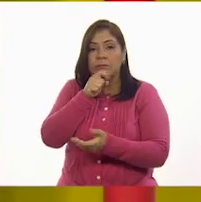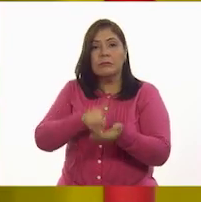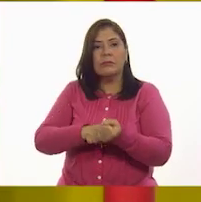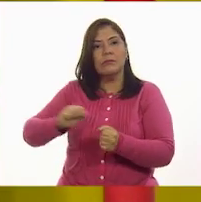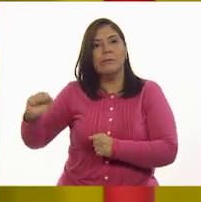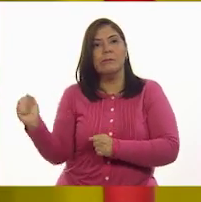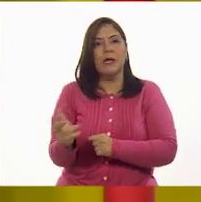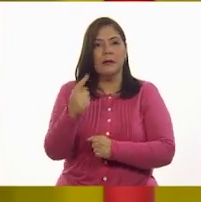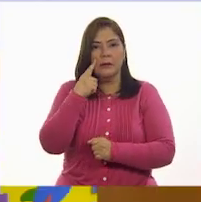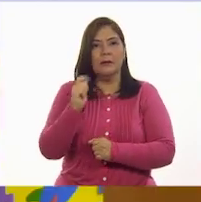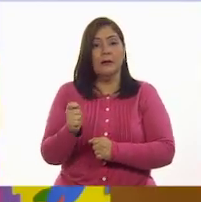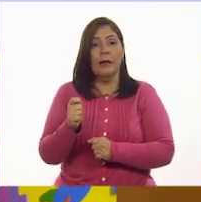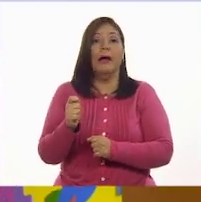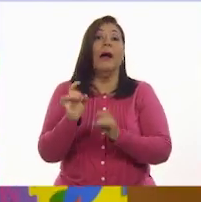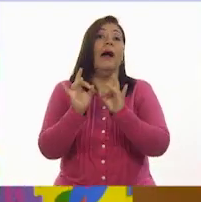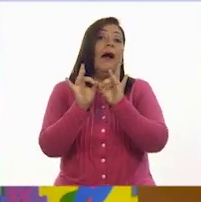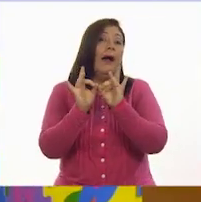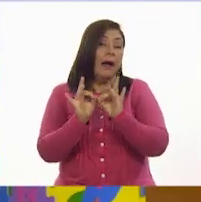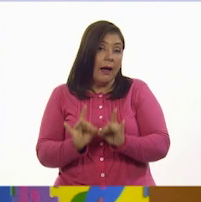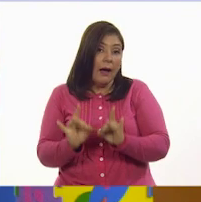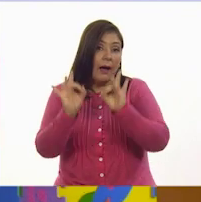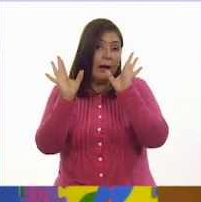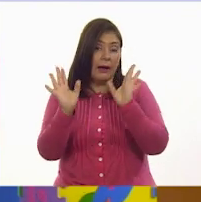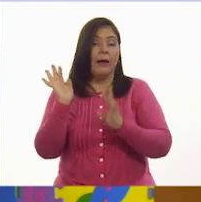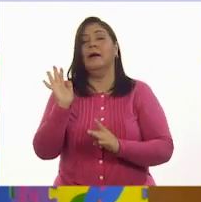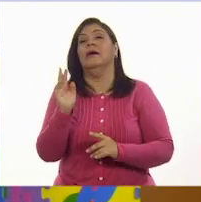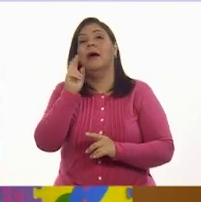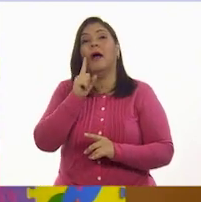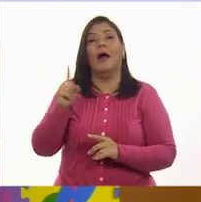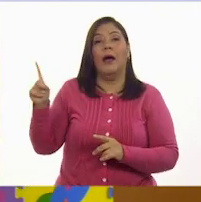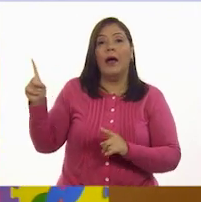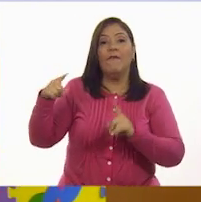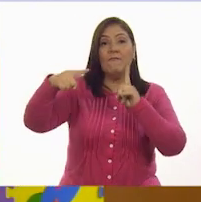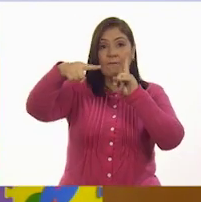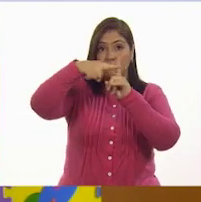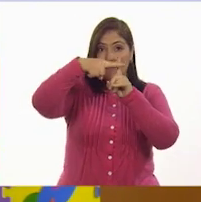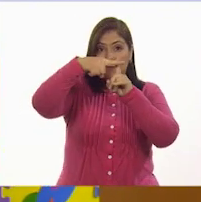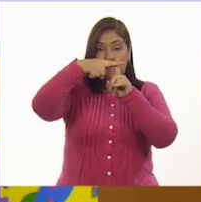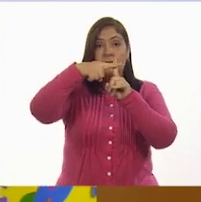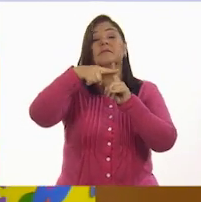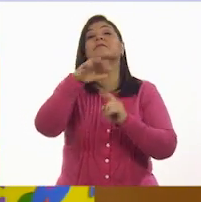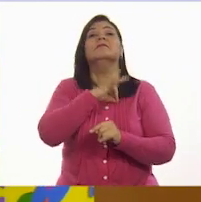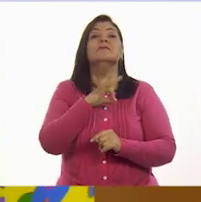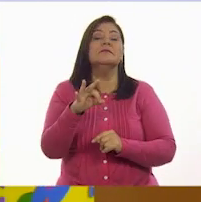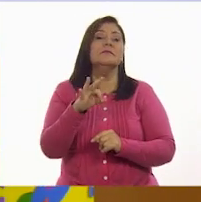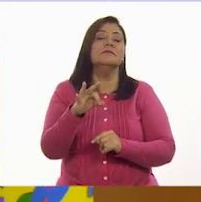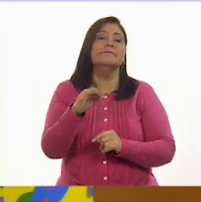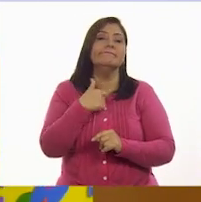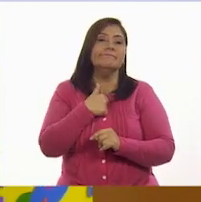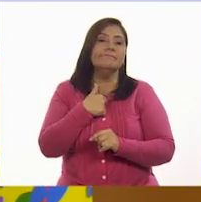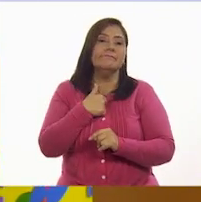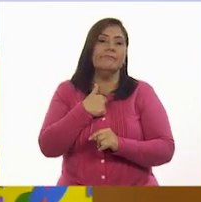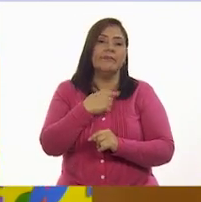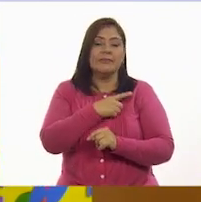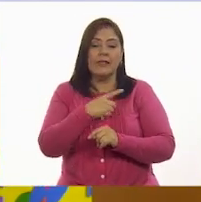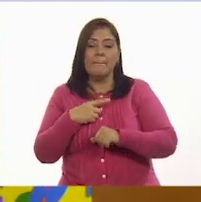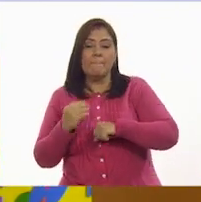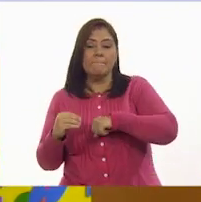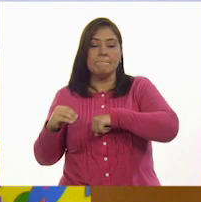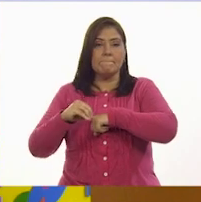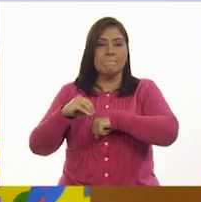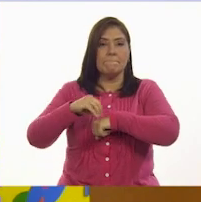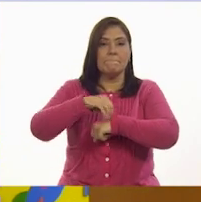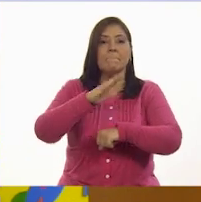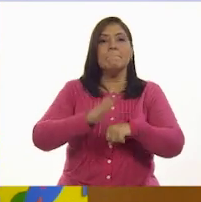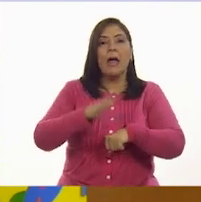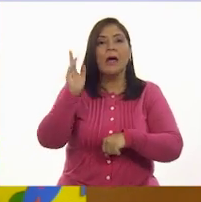muy claro, creo. Si nos sale el de sumar, le vamos a agregar cantidad de fichas de las